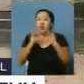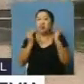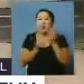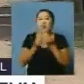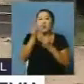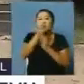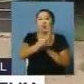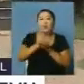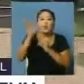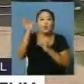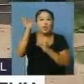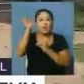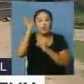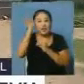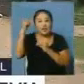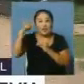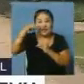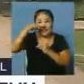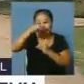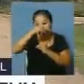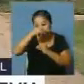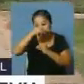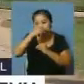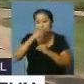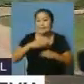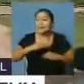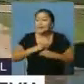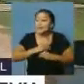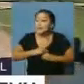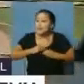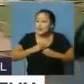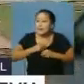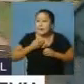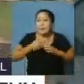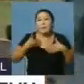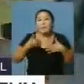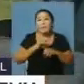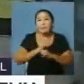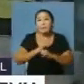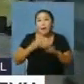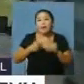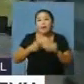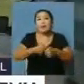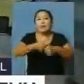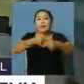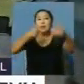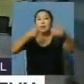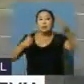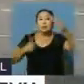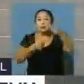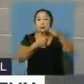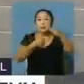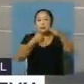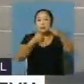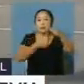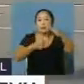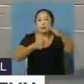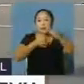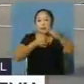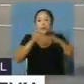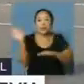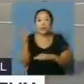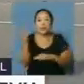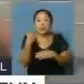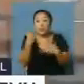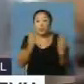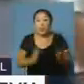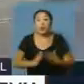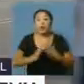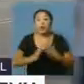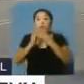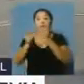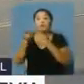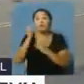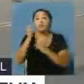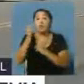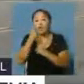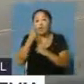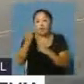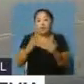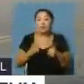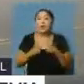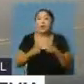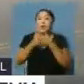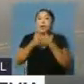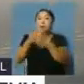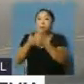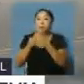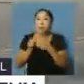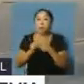de 237 con síntomas que mandamos a aislamiento. Todos fueron asistidos por el